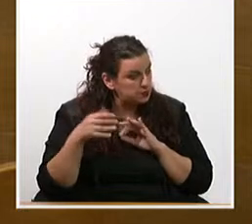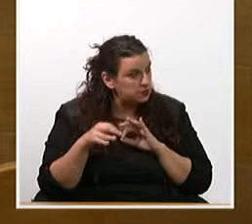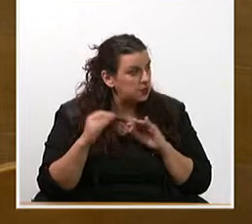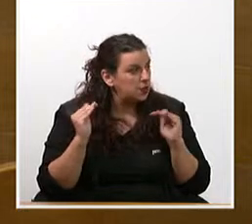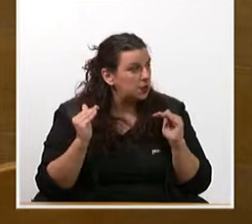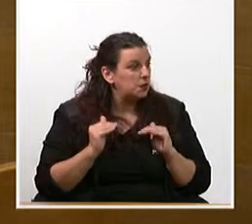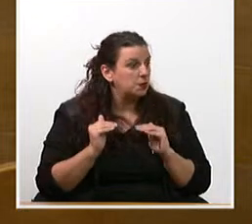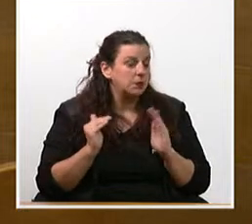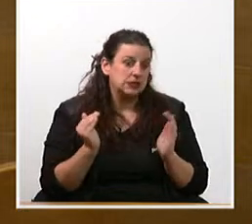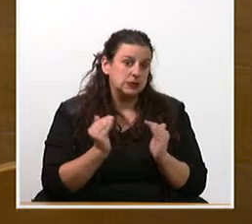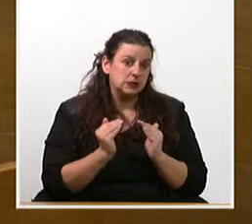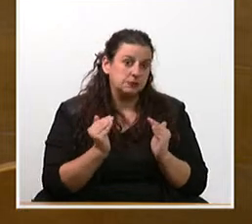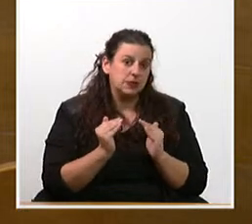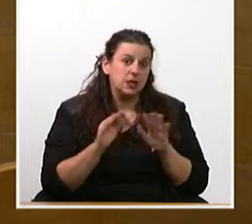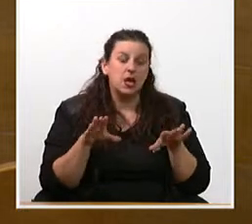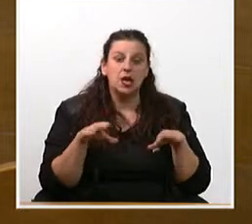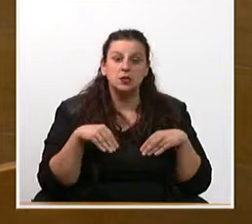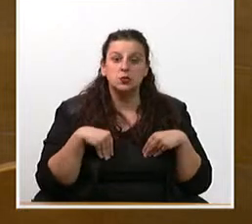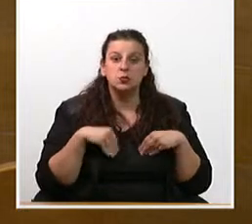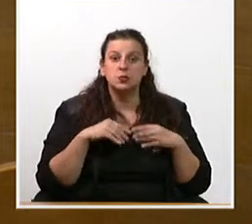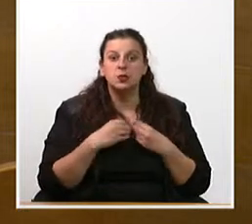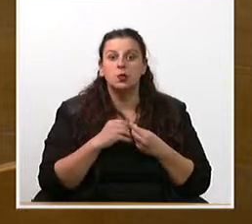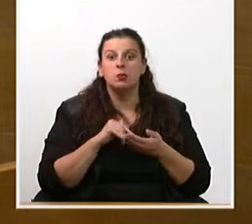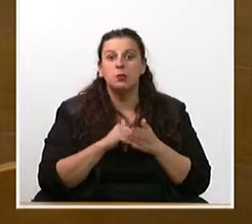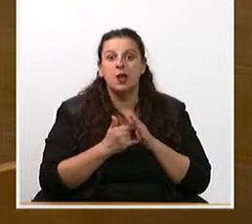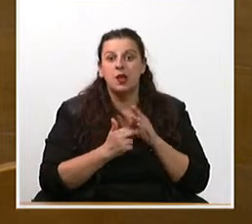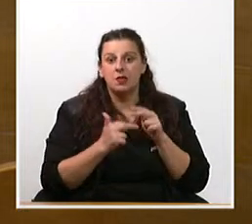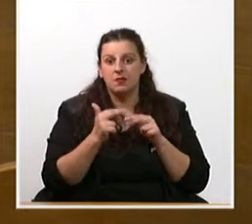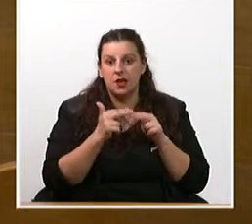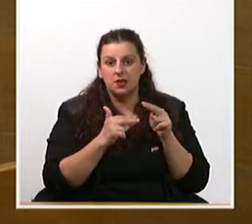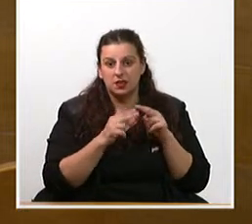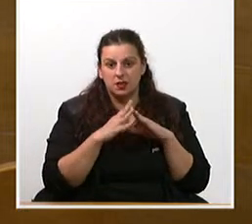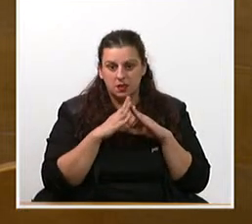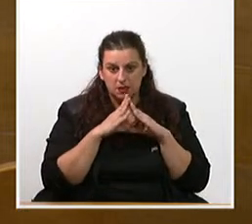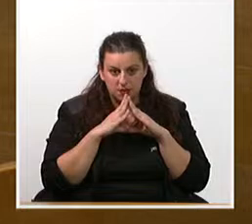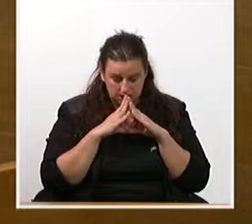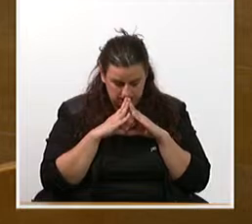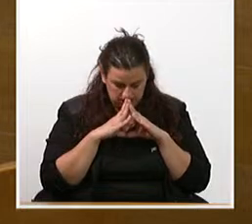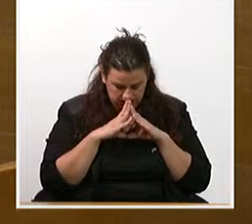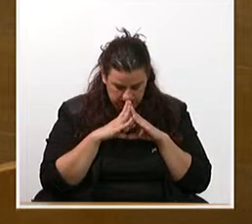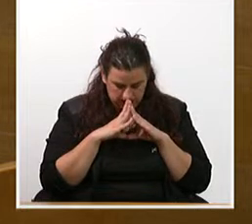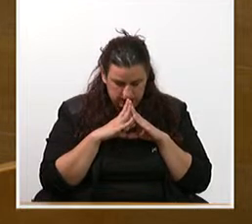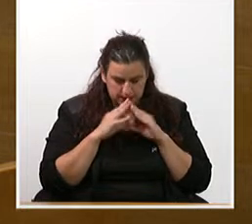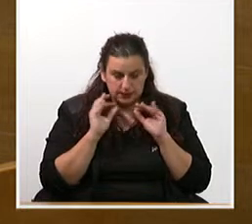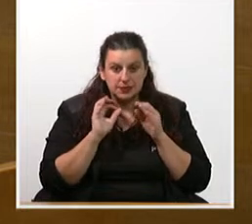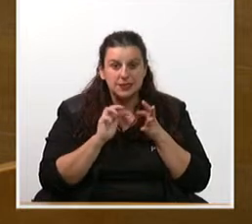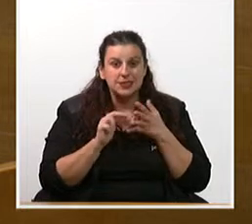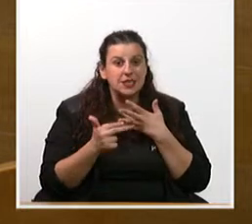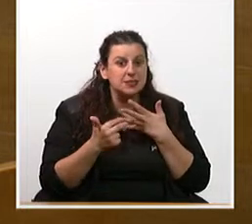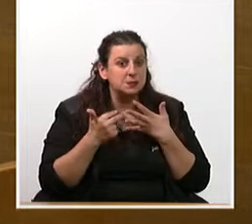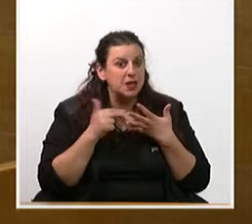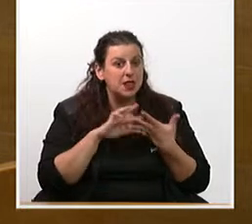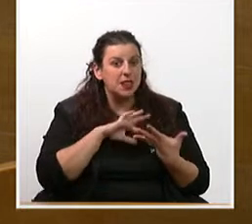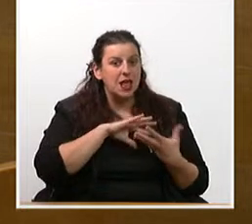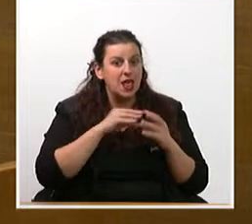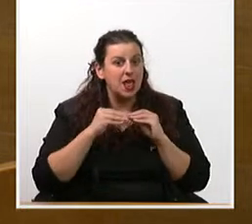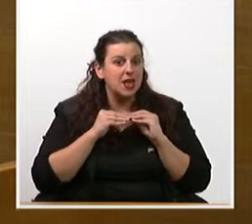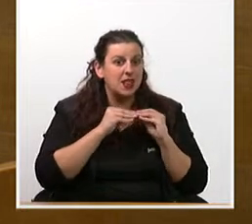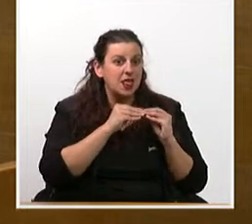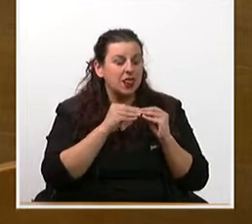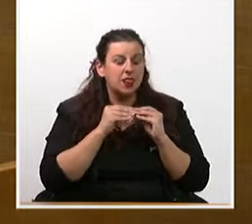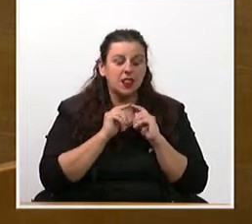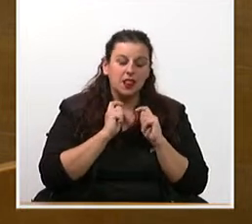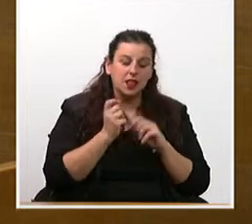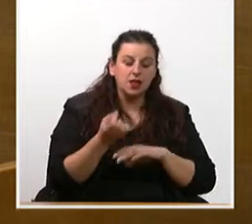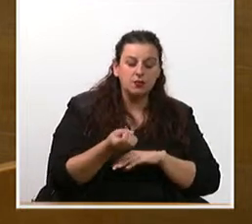tamaño tienen que asumir con el plan edificant eh primará la transparencia y la equidad en la asignación de los